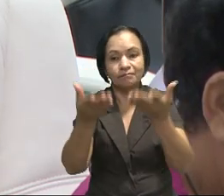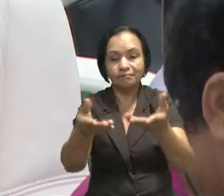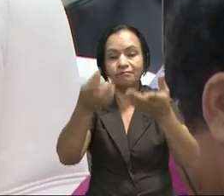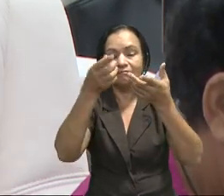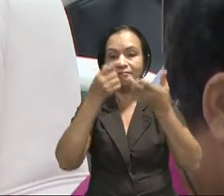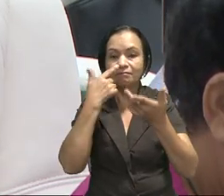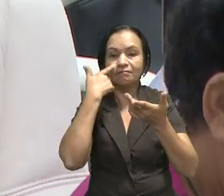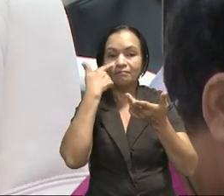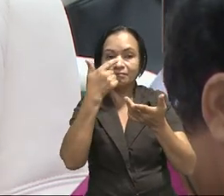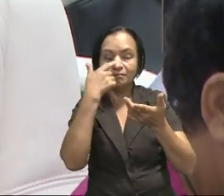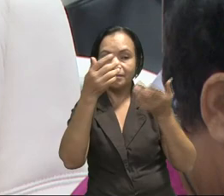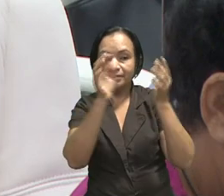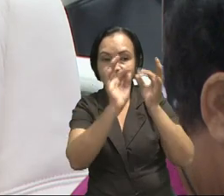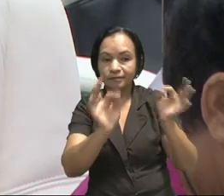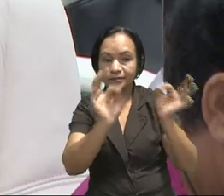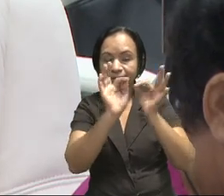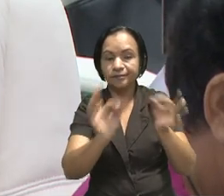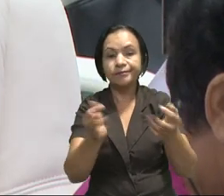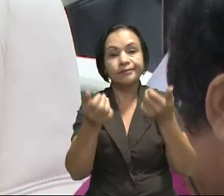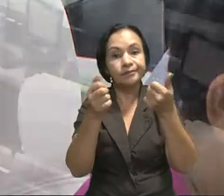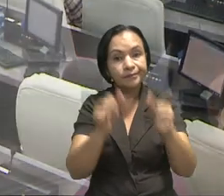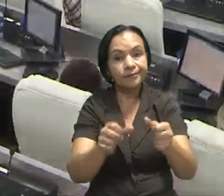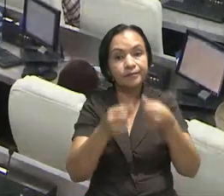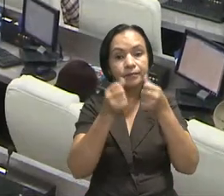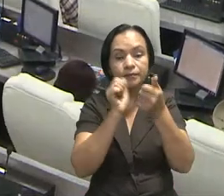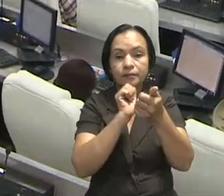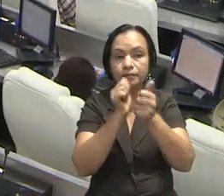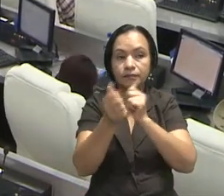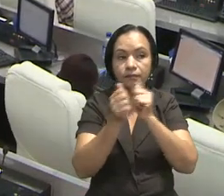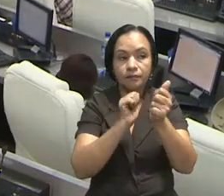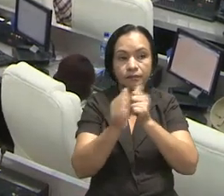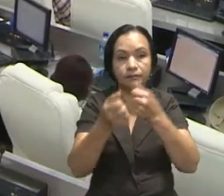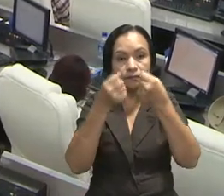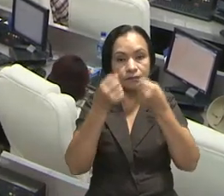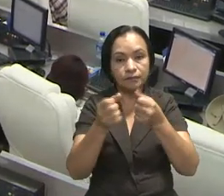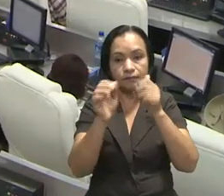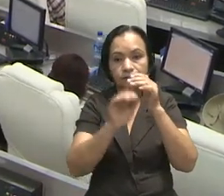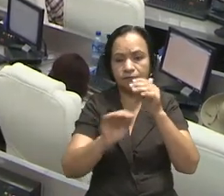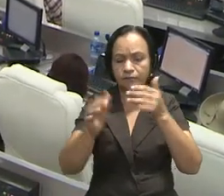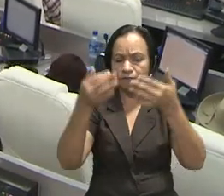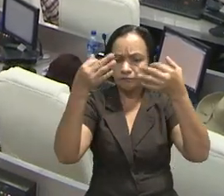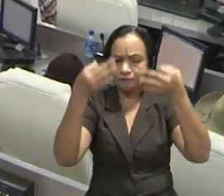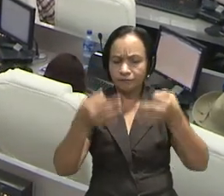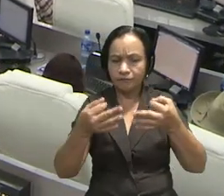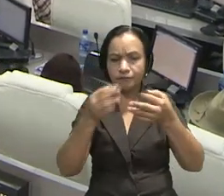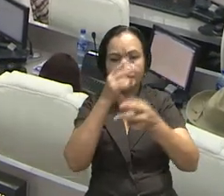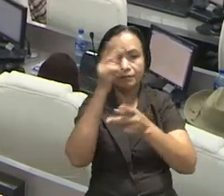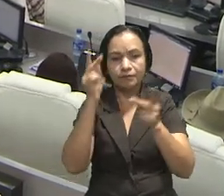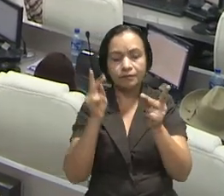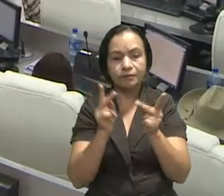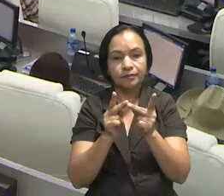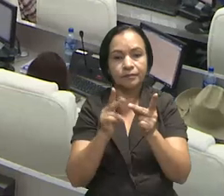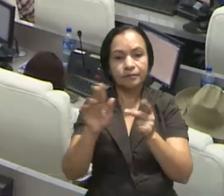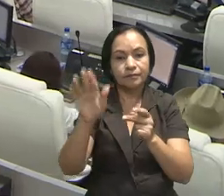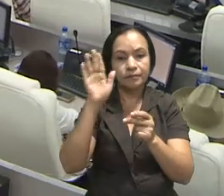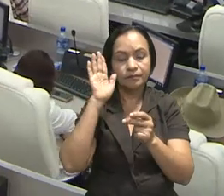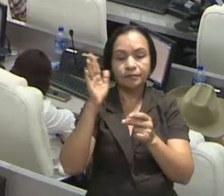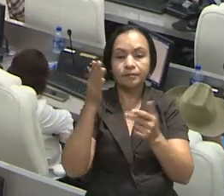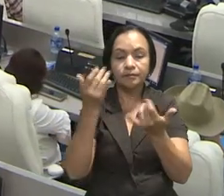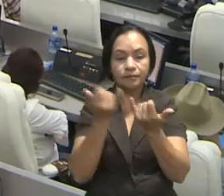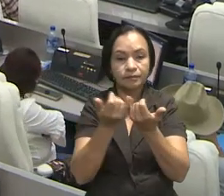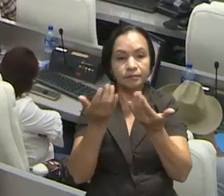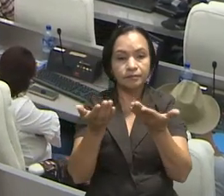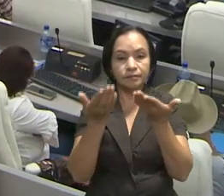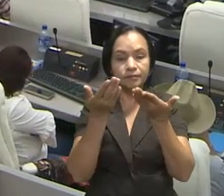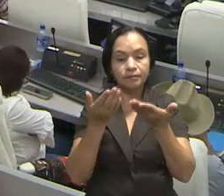múltiples reconocimientos, consolidándose como uno de los deportistas más disciplinados y completos, comprometidos y laureados